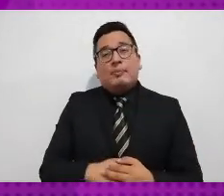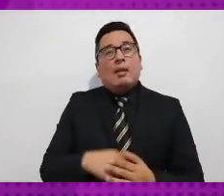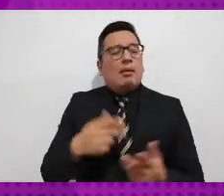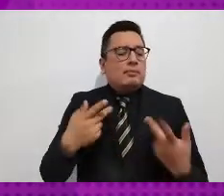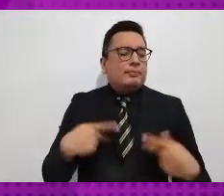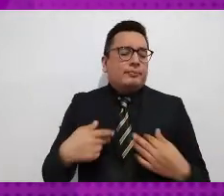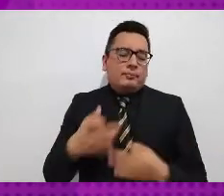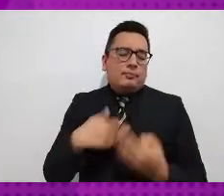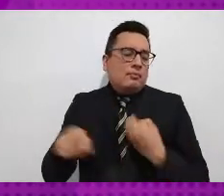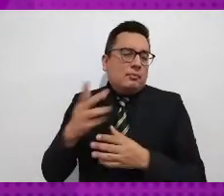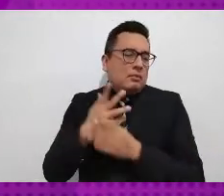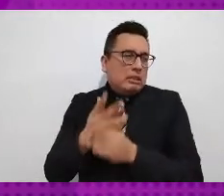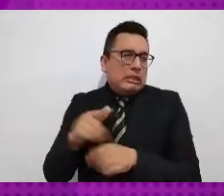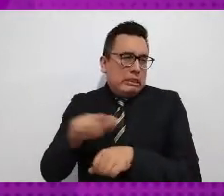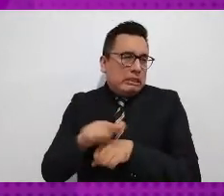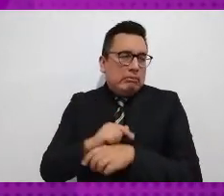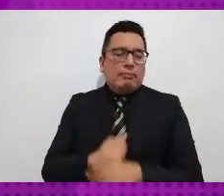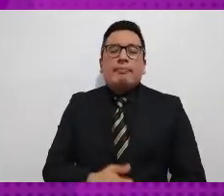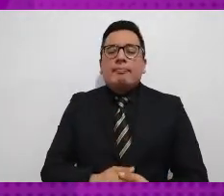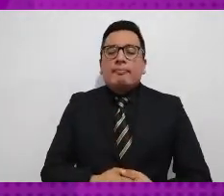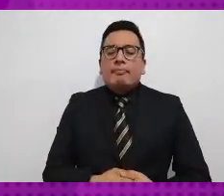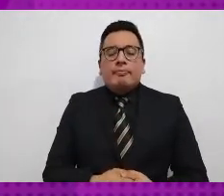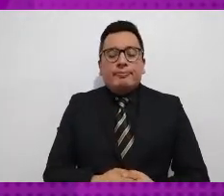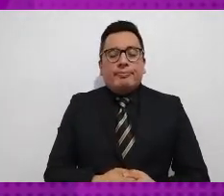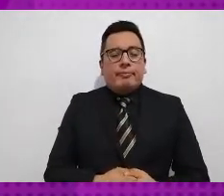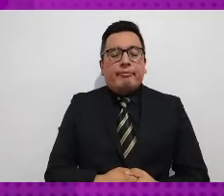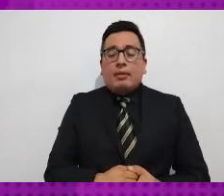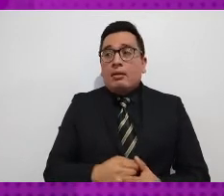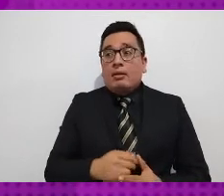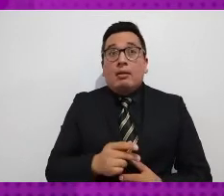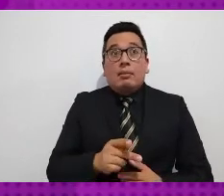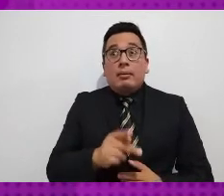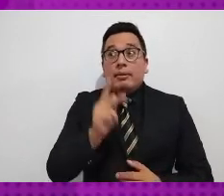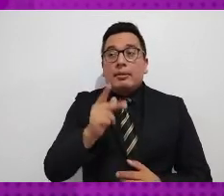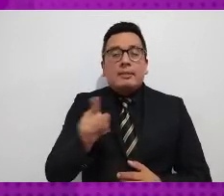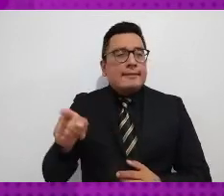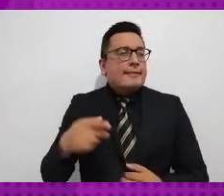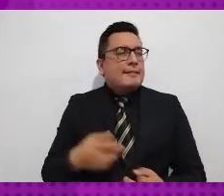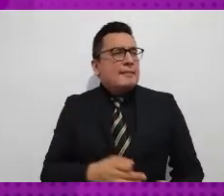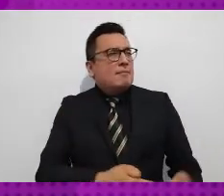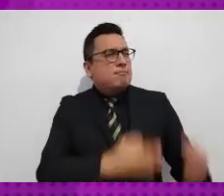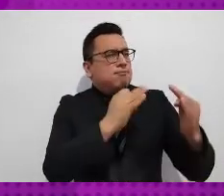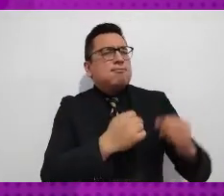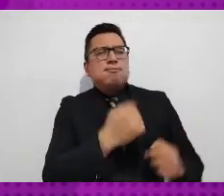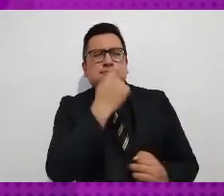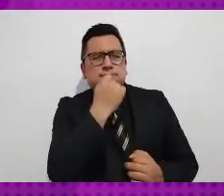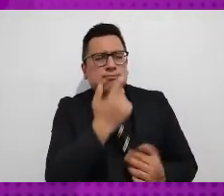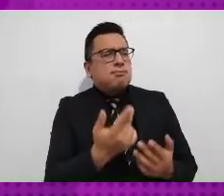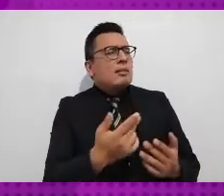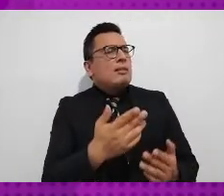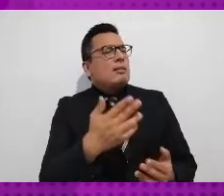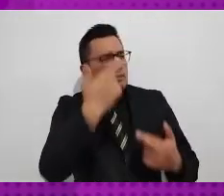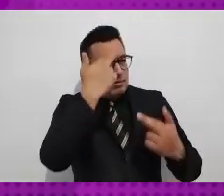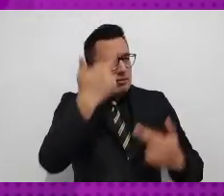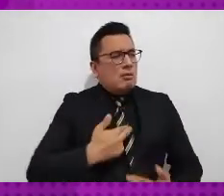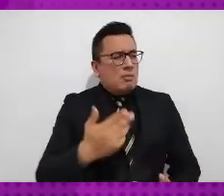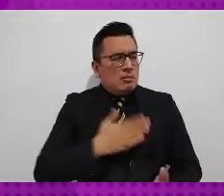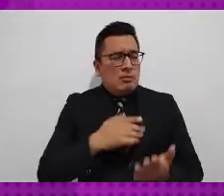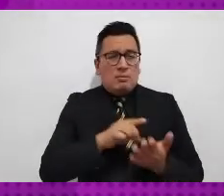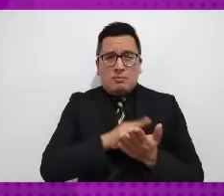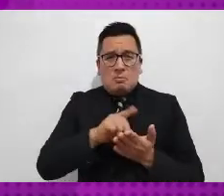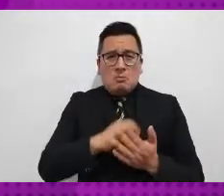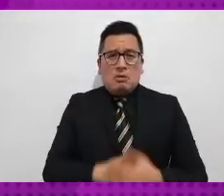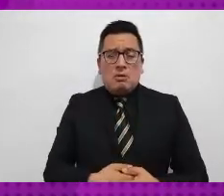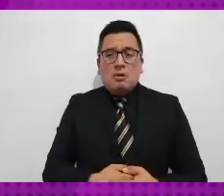allá, comienza una lucha en contra de las autoridades públicas por exigir derechos. Y ahí comienzan a